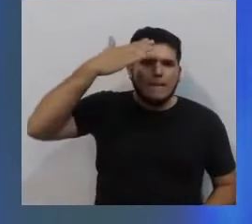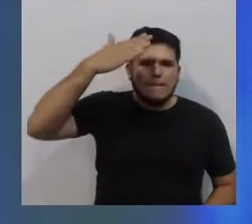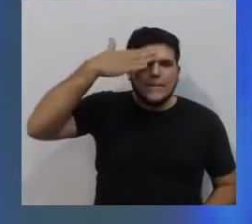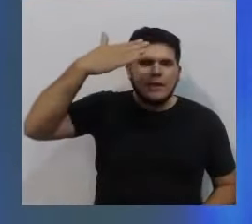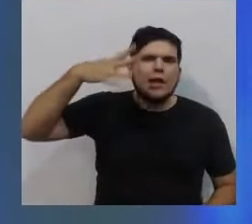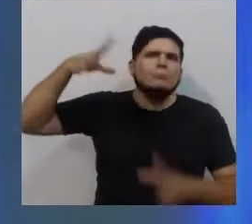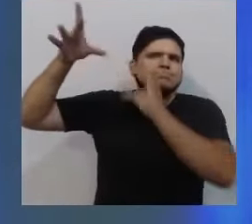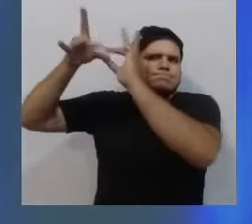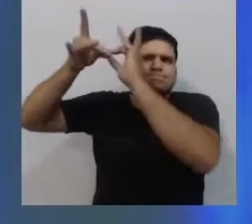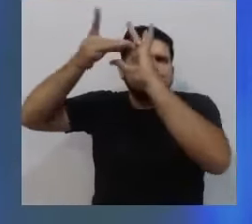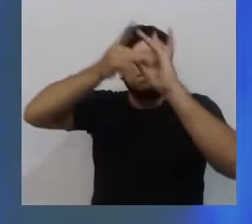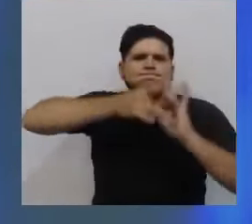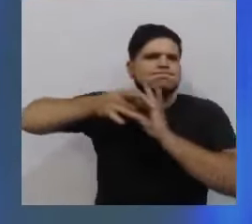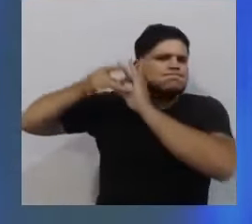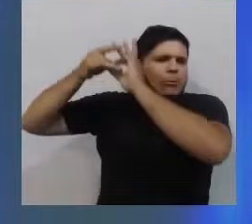a josué